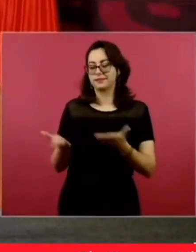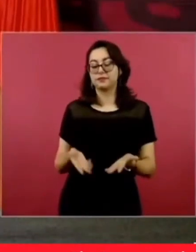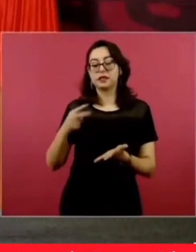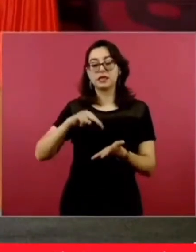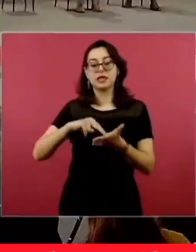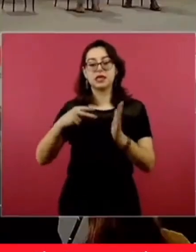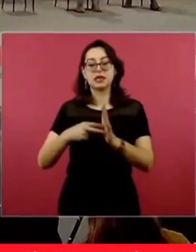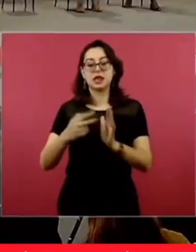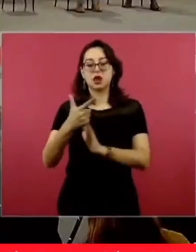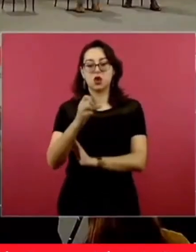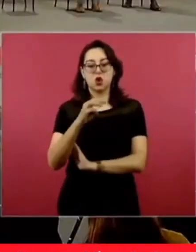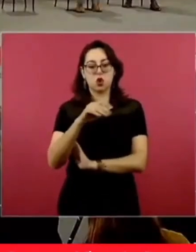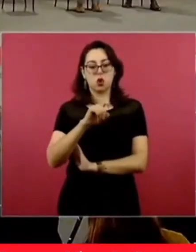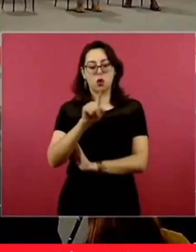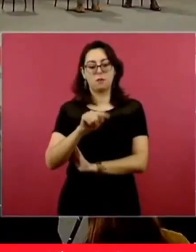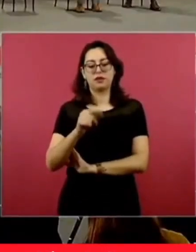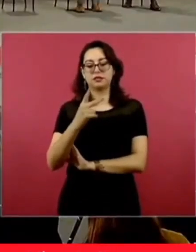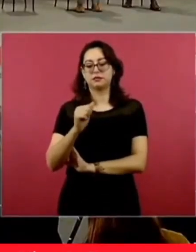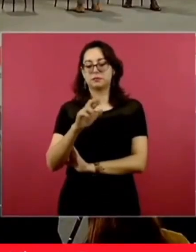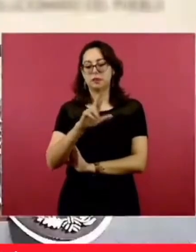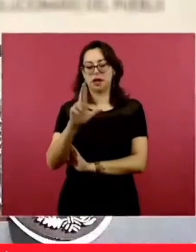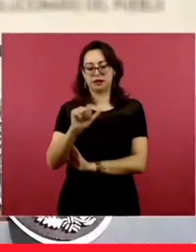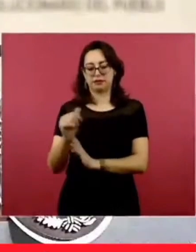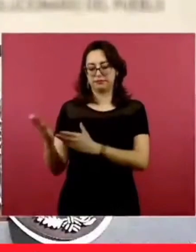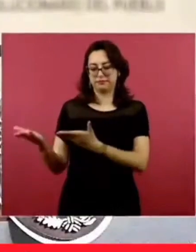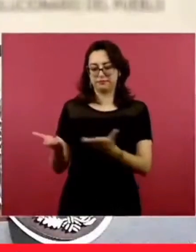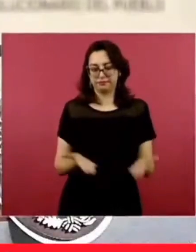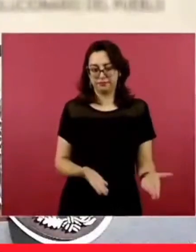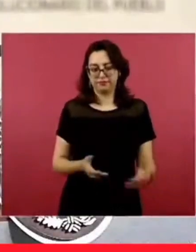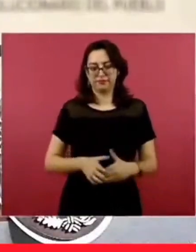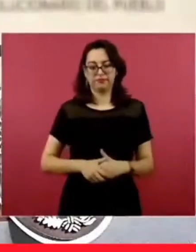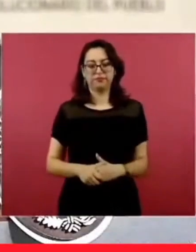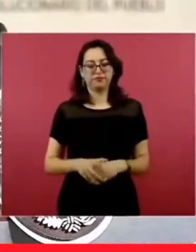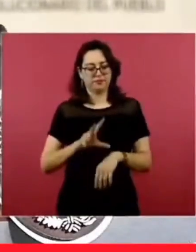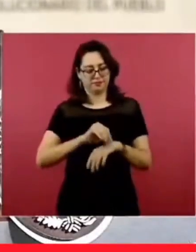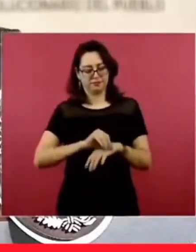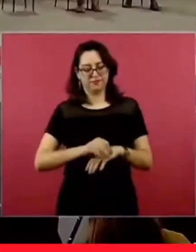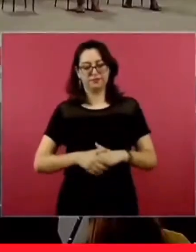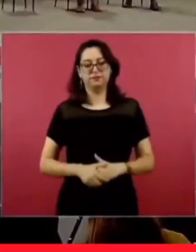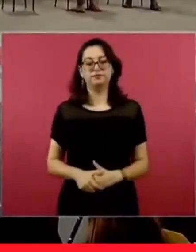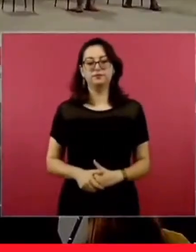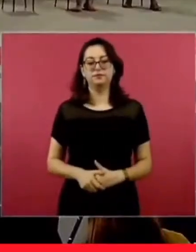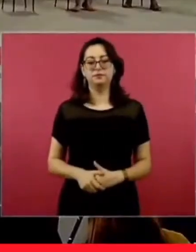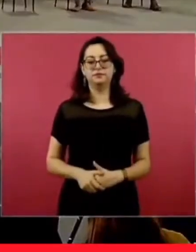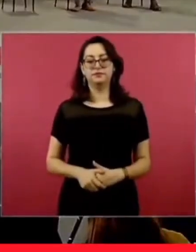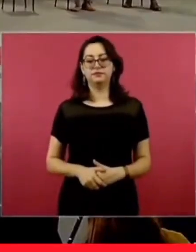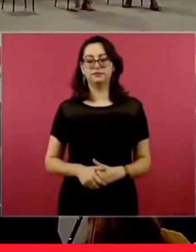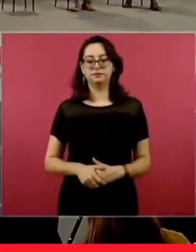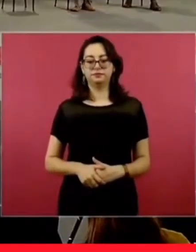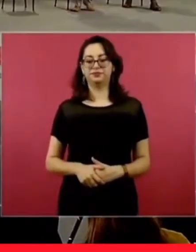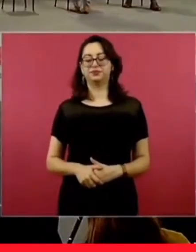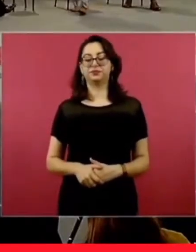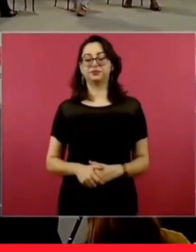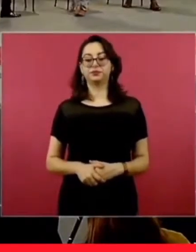Parra nos explicará los detalles. Con su permiso, señor presidente.